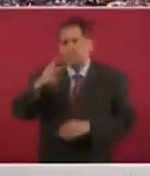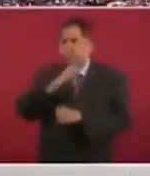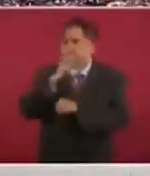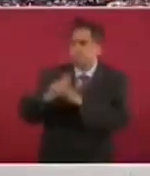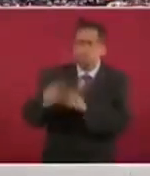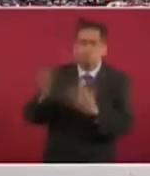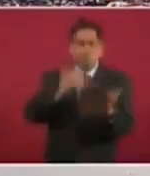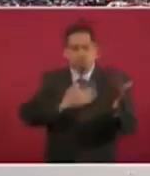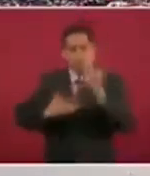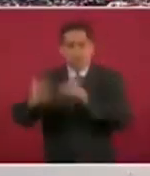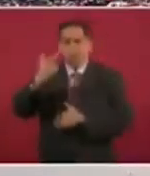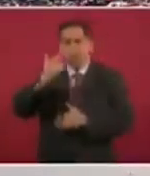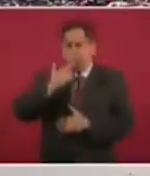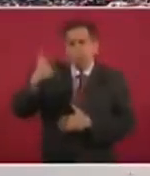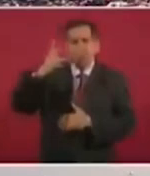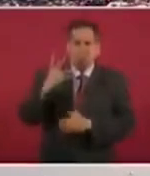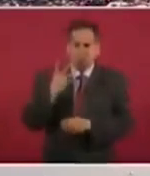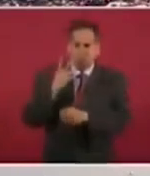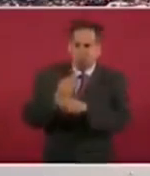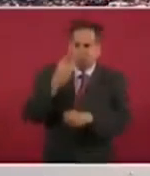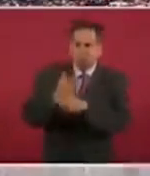país.